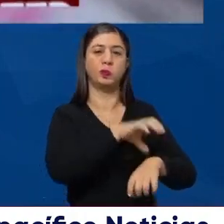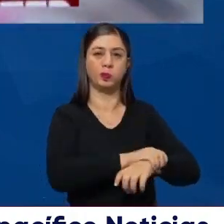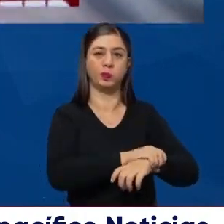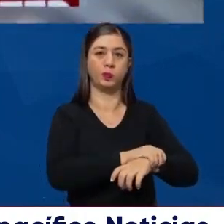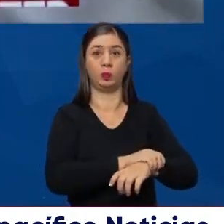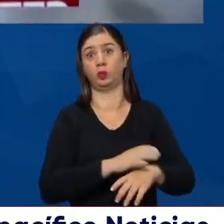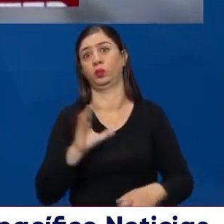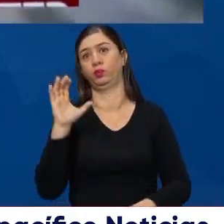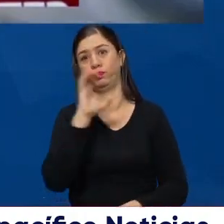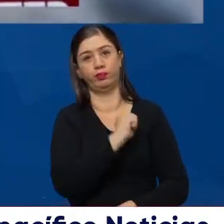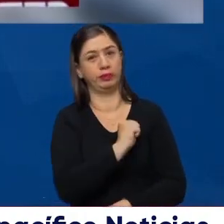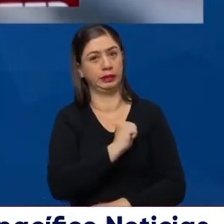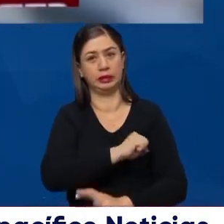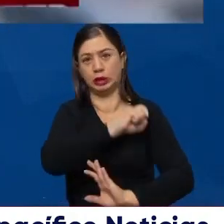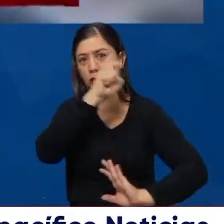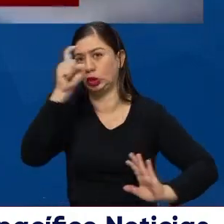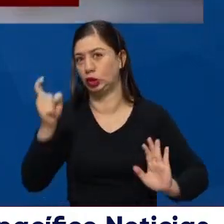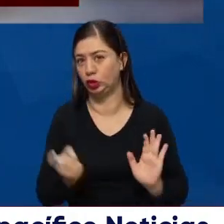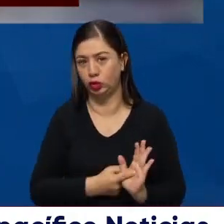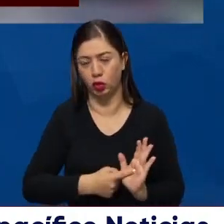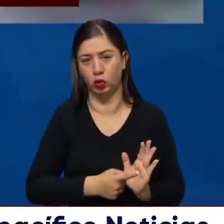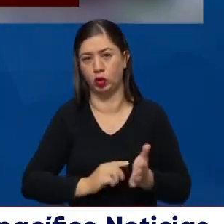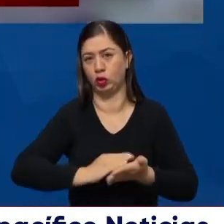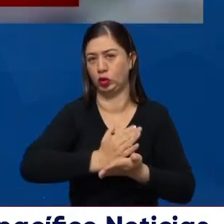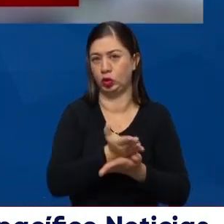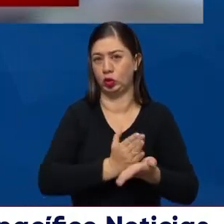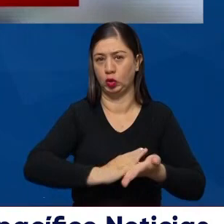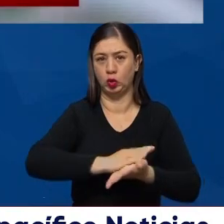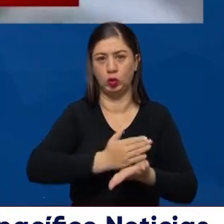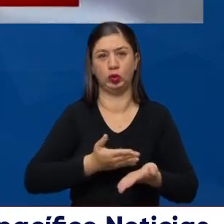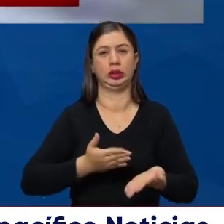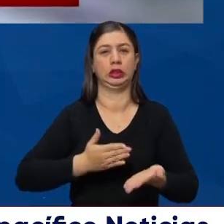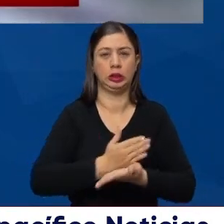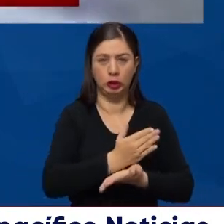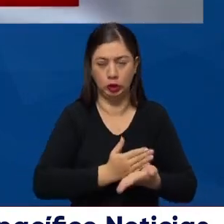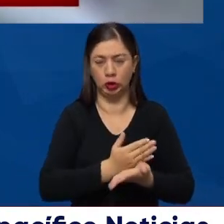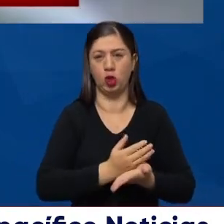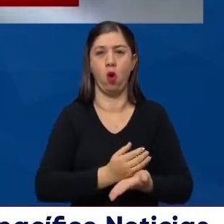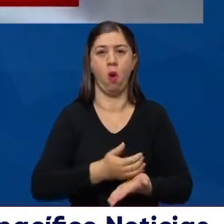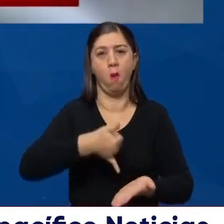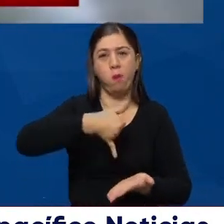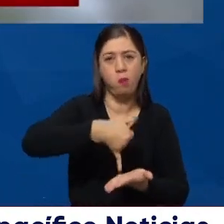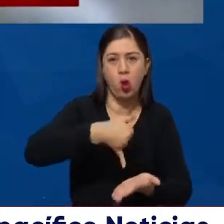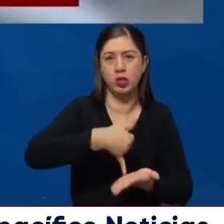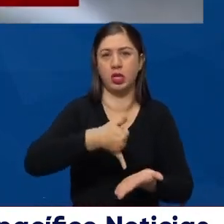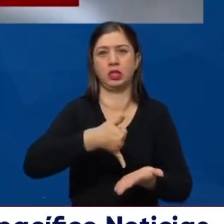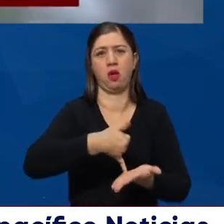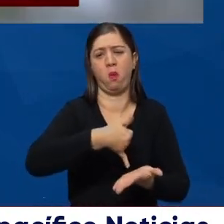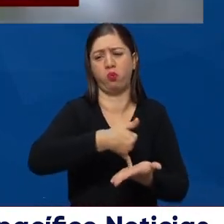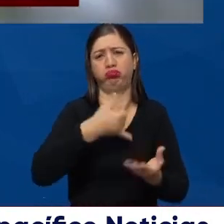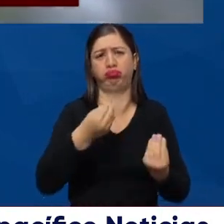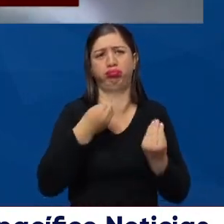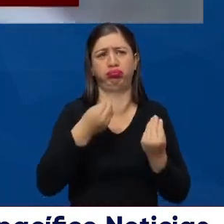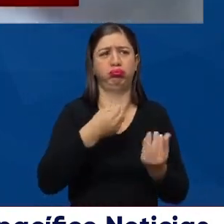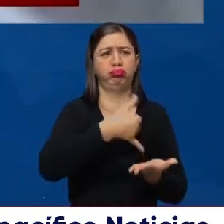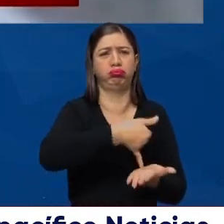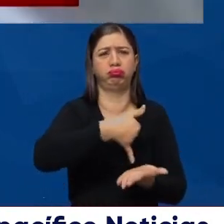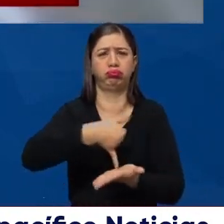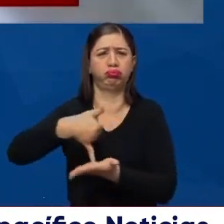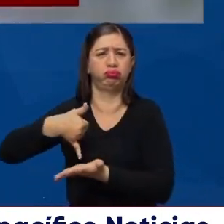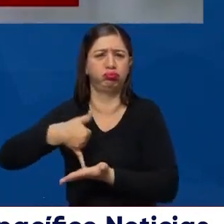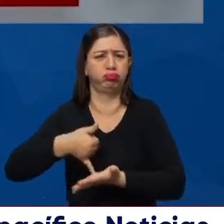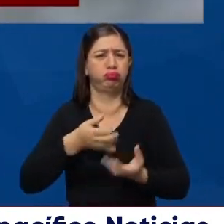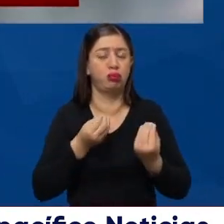encontraron de todo, realmente de todo. Cuchillo, navaja, botellas, una cantidad de botellas impresionantes,